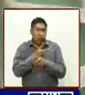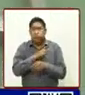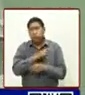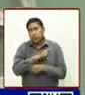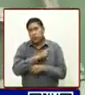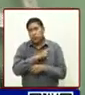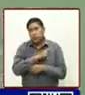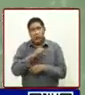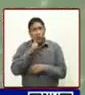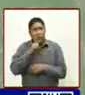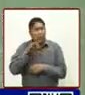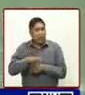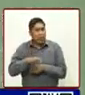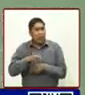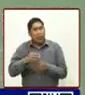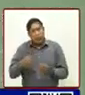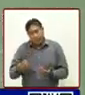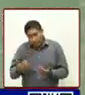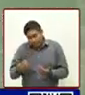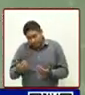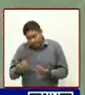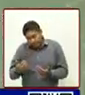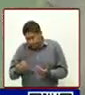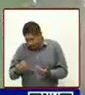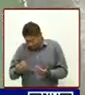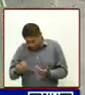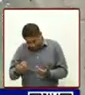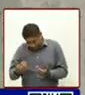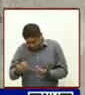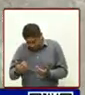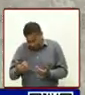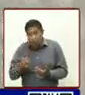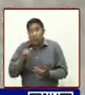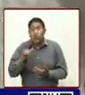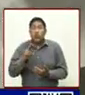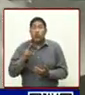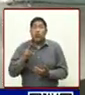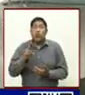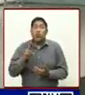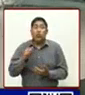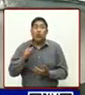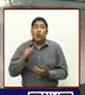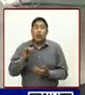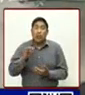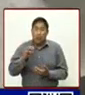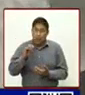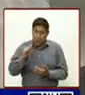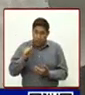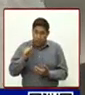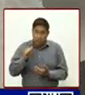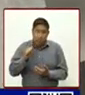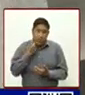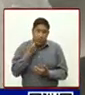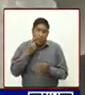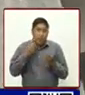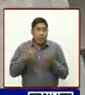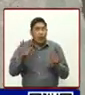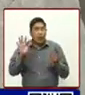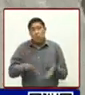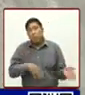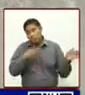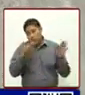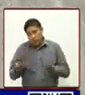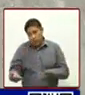policial. La niña, obviamente estoy hablando del cuerpo de esta chiquitita de Yuraima que ha sido encontrada en pasadas horas ya